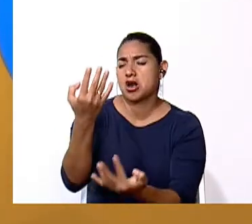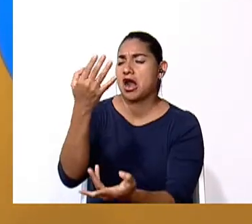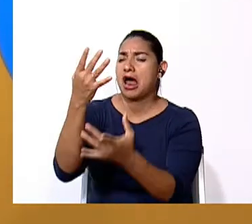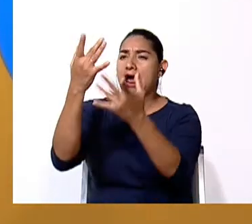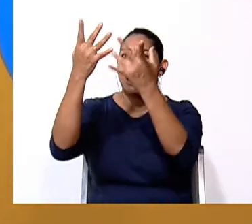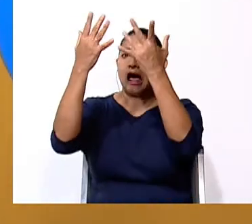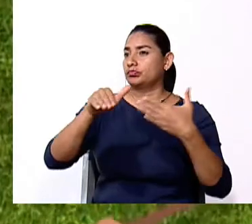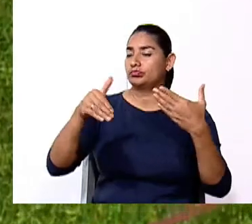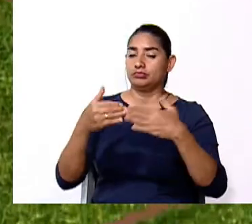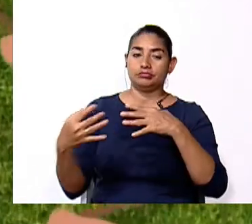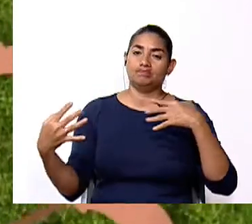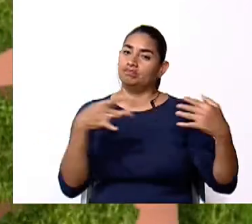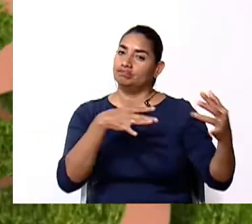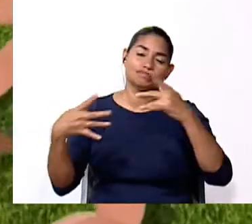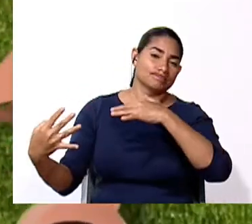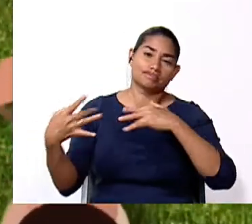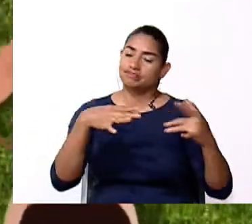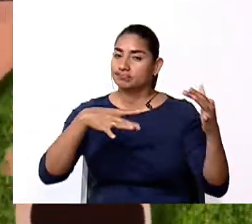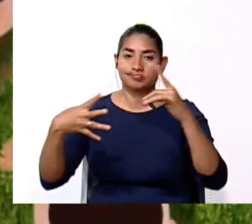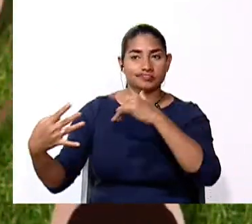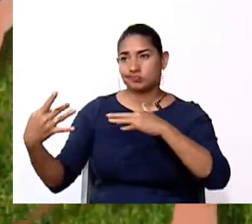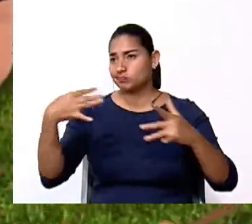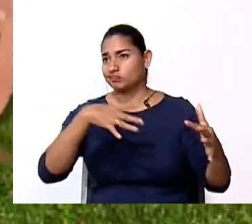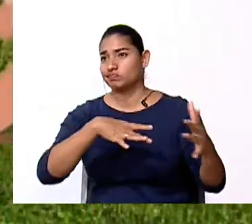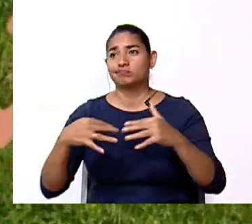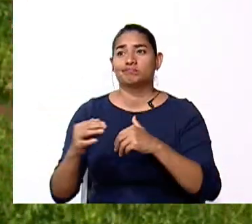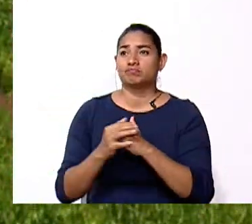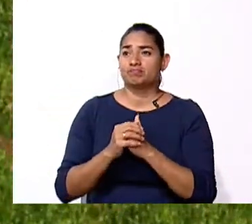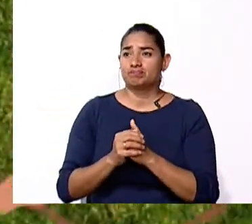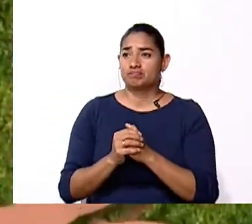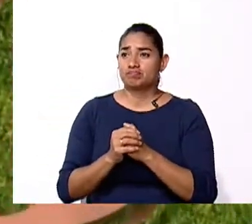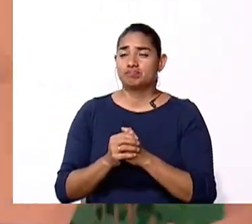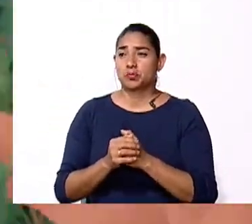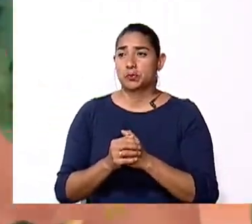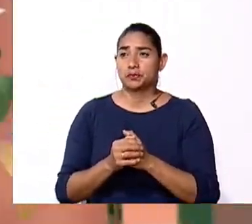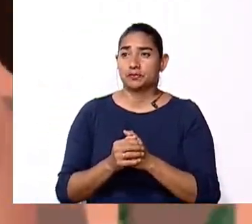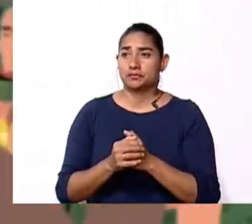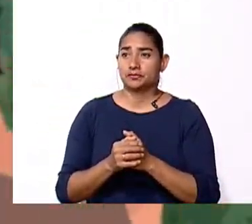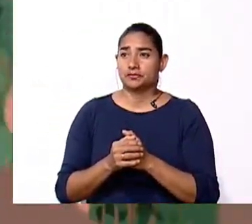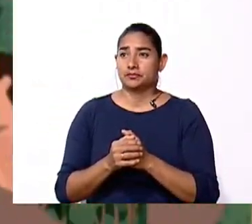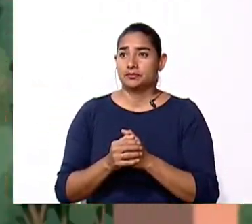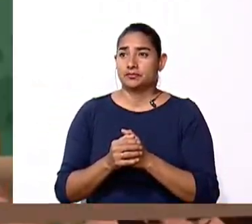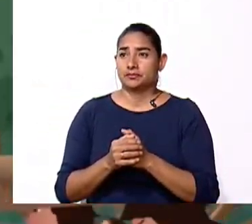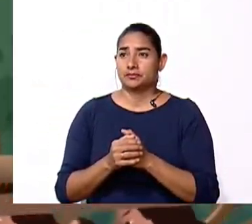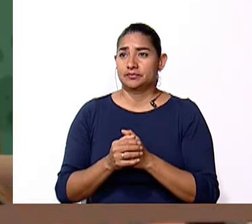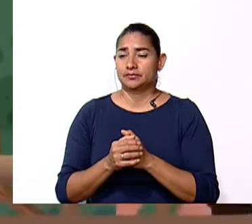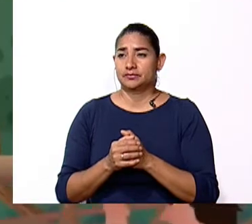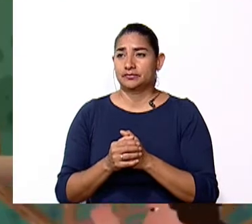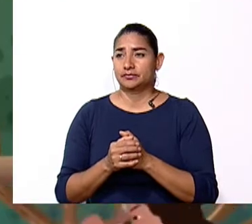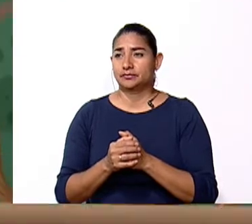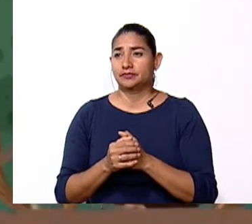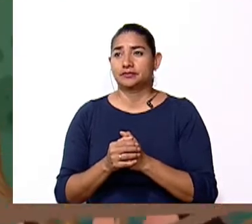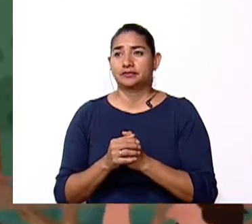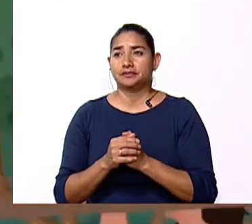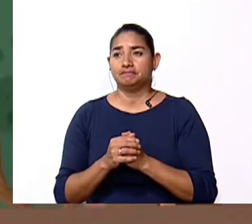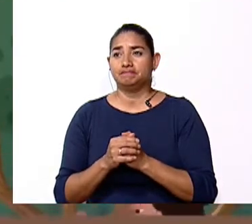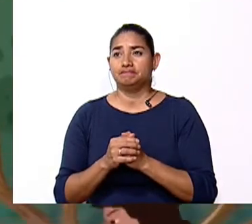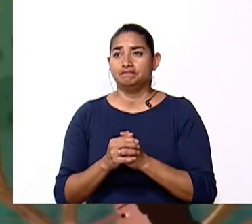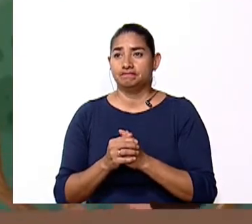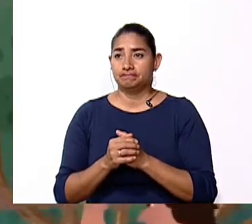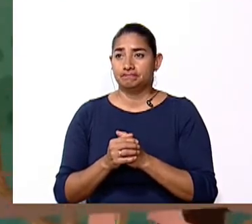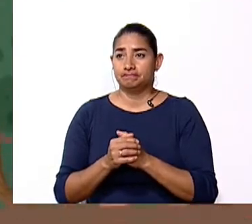¡Buenos días chicos y chicas! ¿Cómo me les va? ¿Cómo amanecieron hoy? Yo, encantada de estar aquí otro día más con